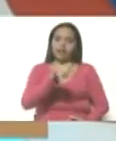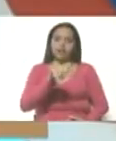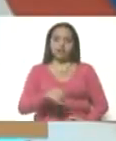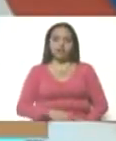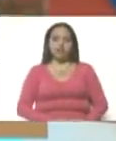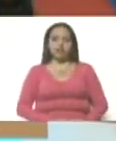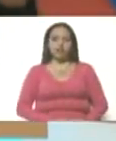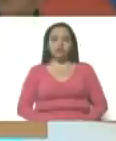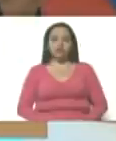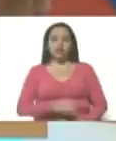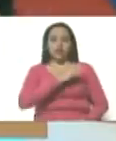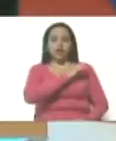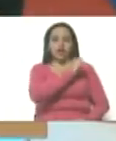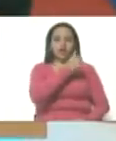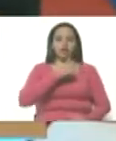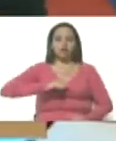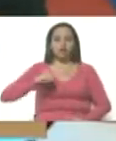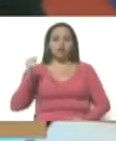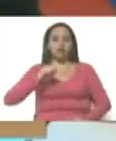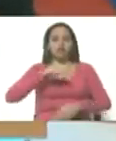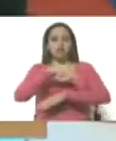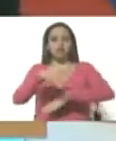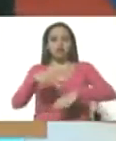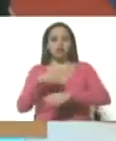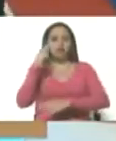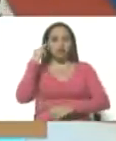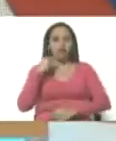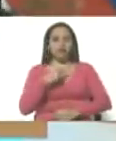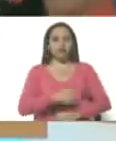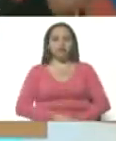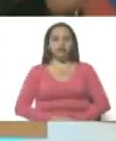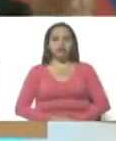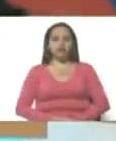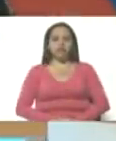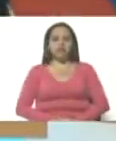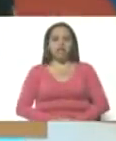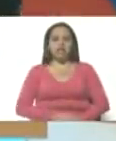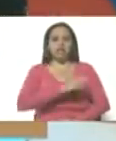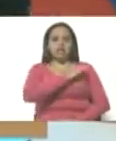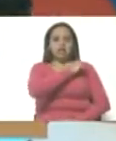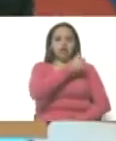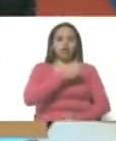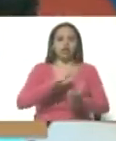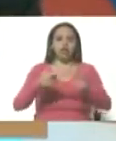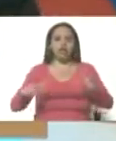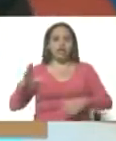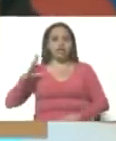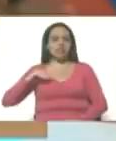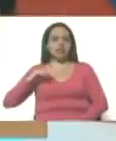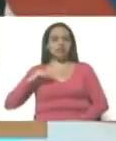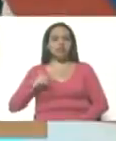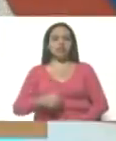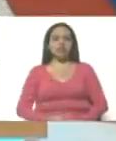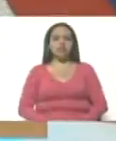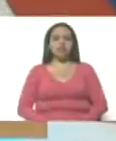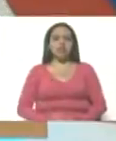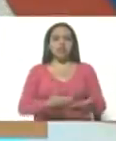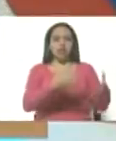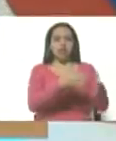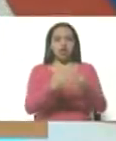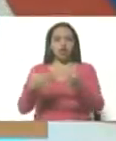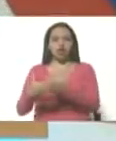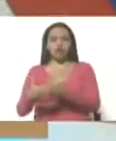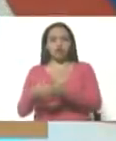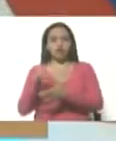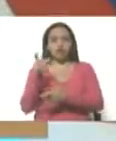Integral, al jefe de la Policía Nacional Bolivariana, el comandante general, y al director general del CICPC, dentro de los organismos de seguridad del Estado